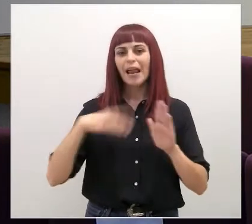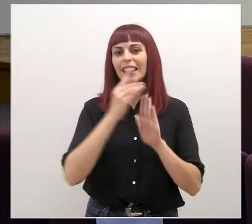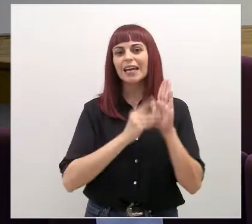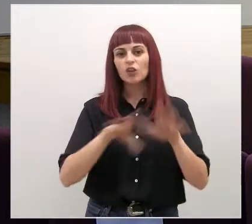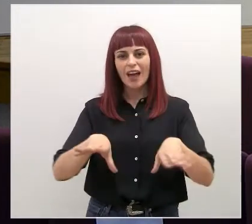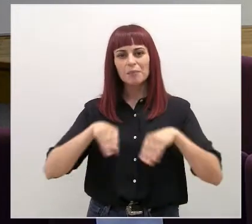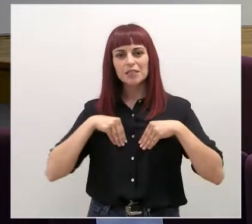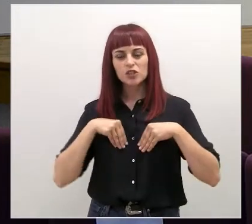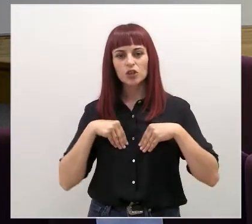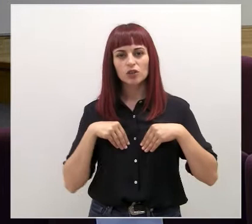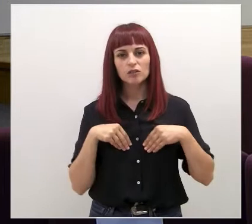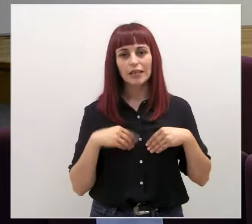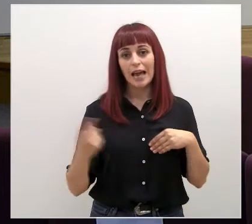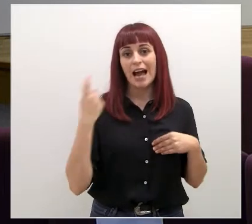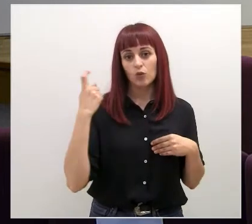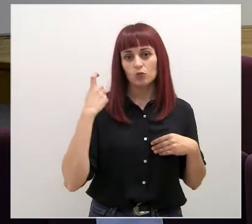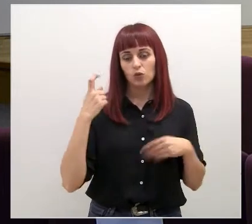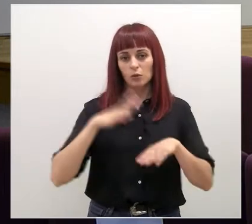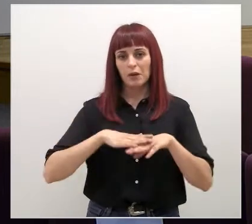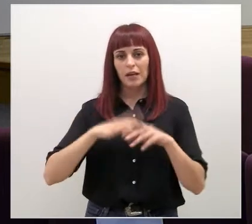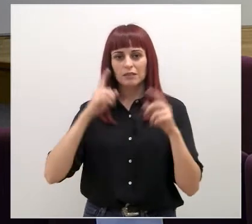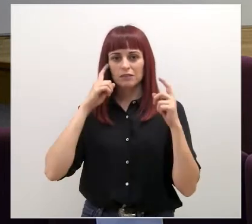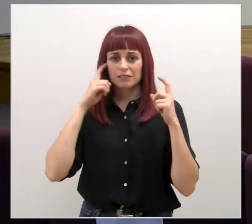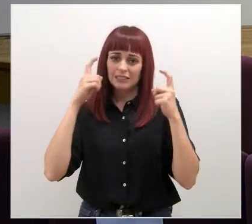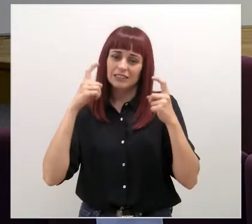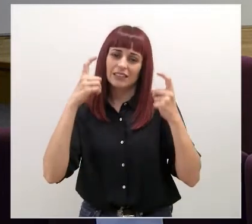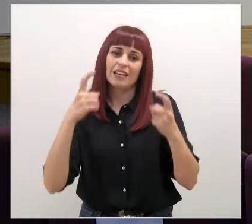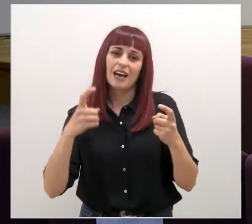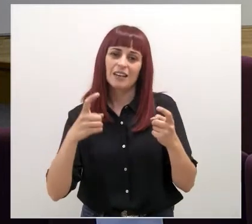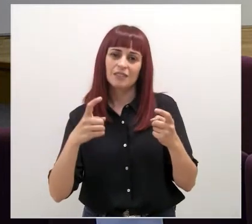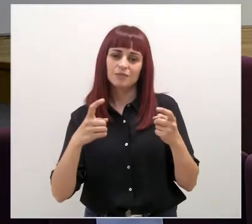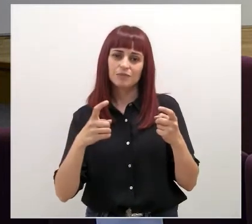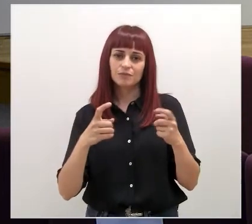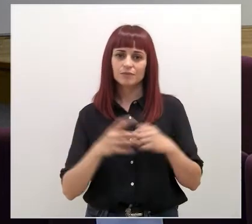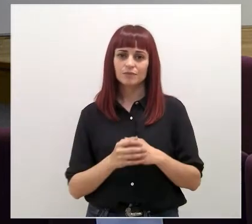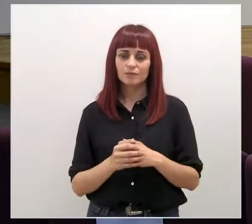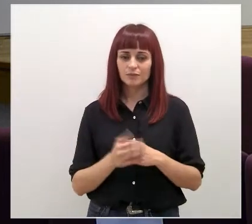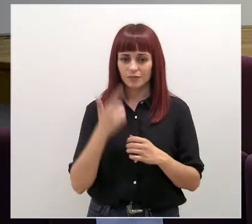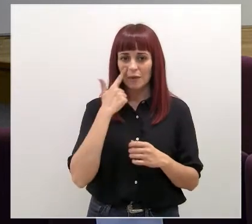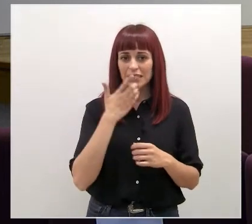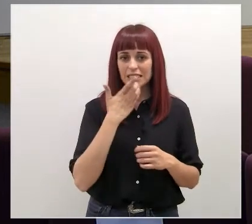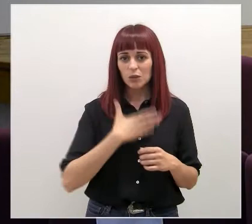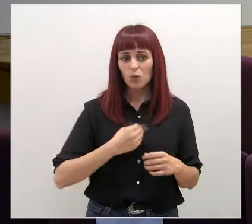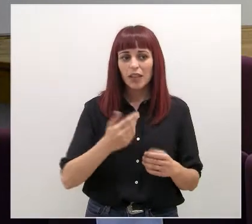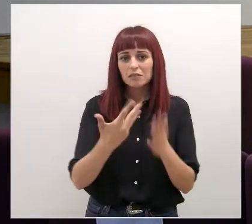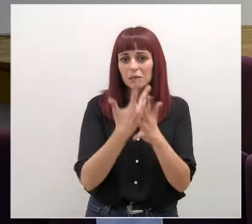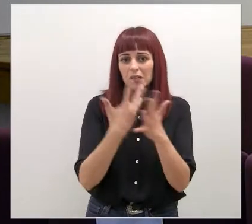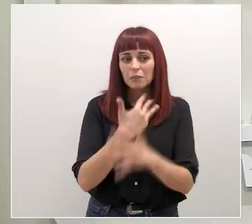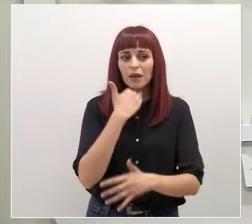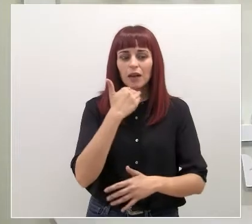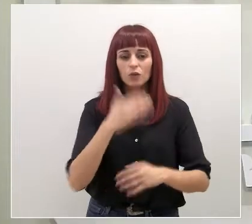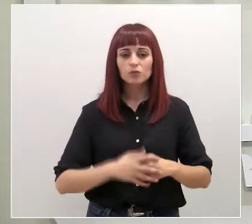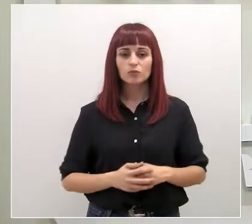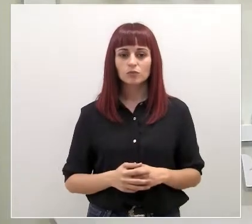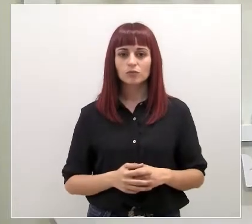admisión de alumnos para intentar esquivar en medida de lo posible la ley CELA. No sé si nos puede avanzar algo. El